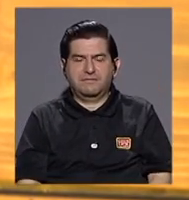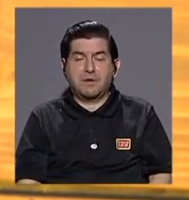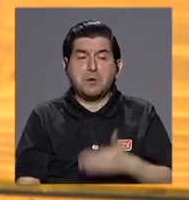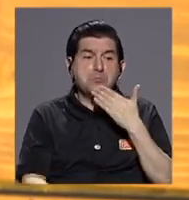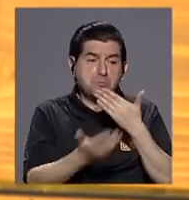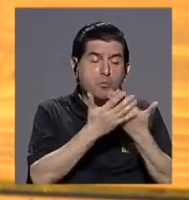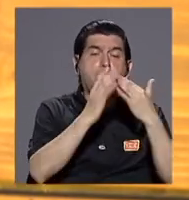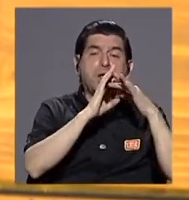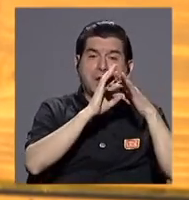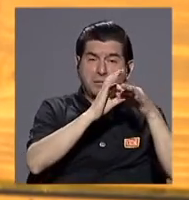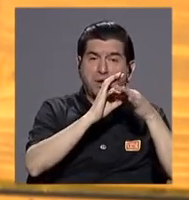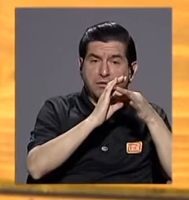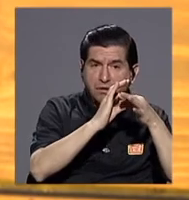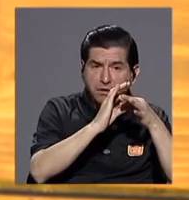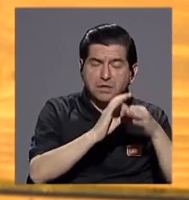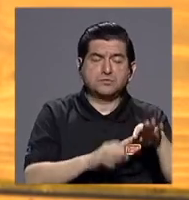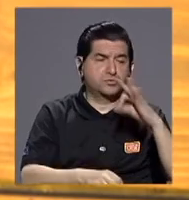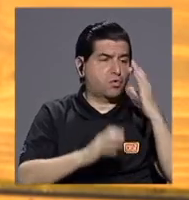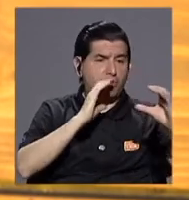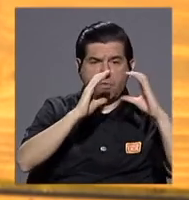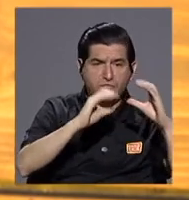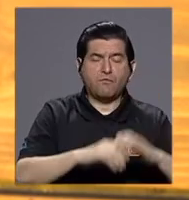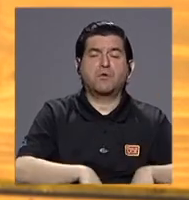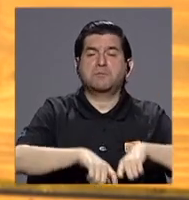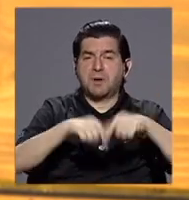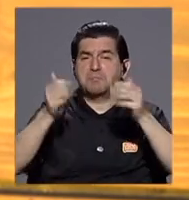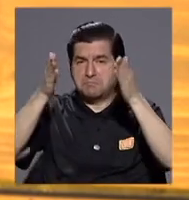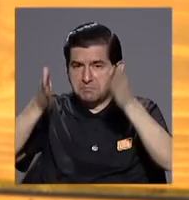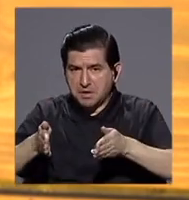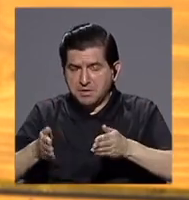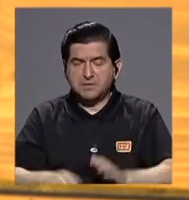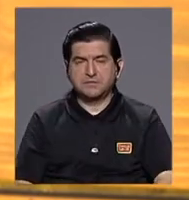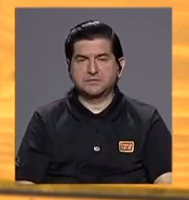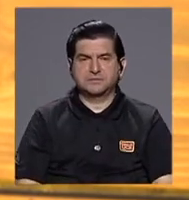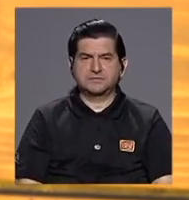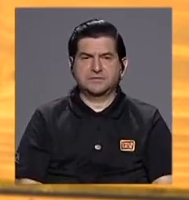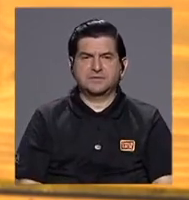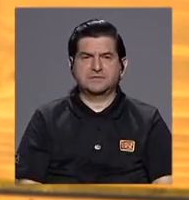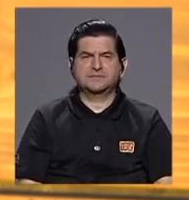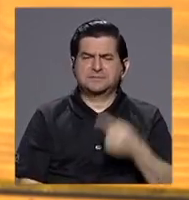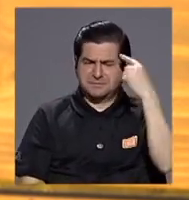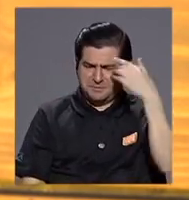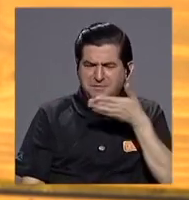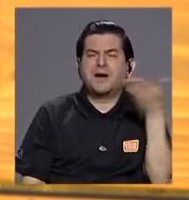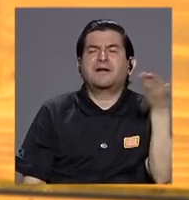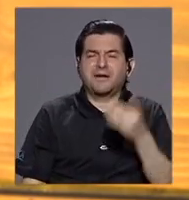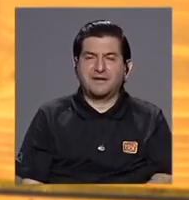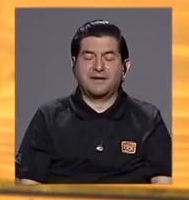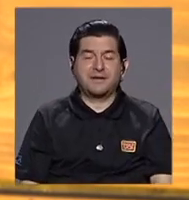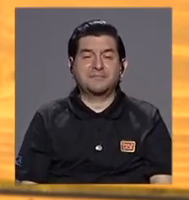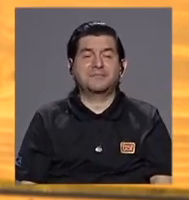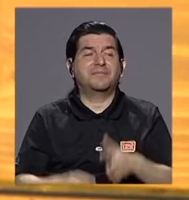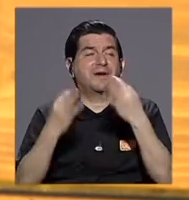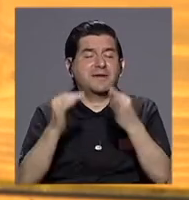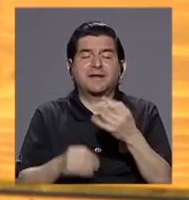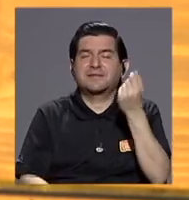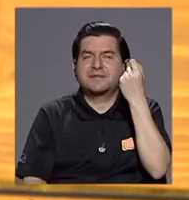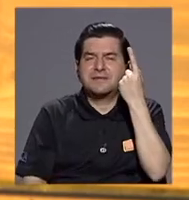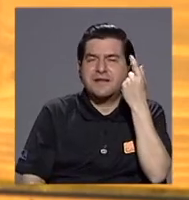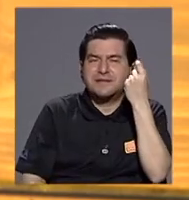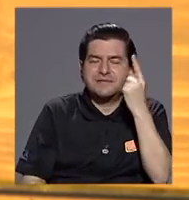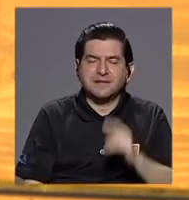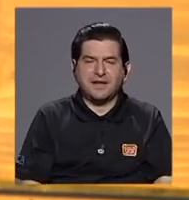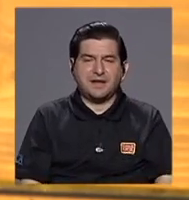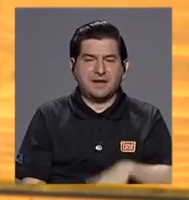buena relación con los medios, con la prensa, para que sea comprendido lo que él hace